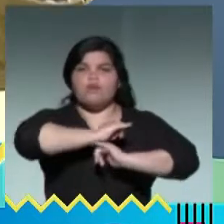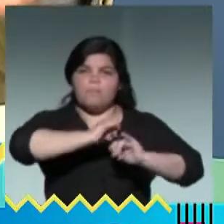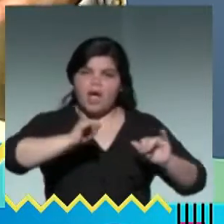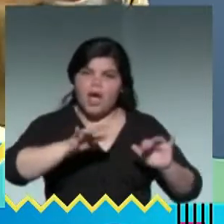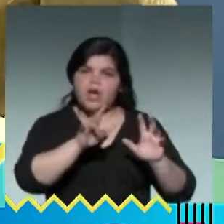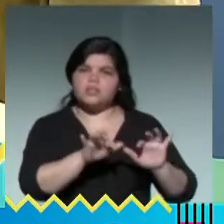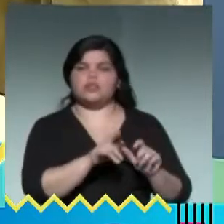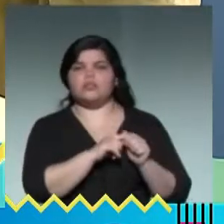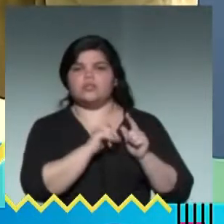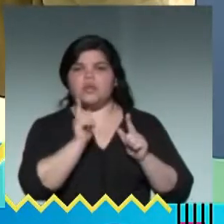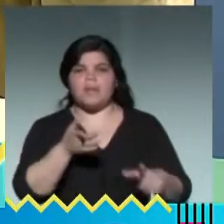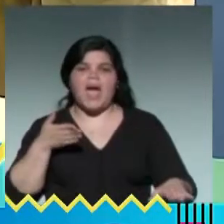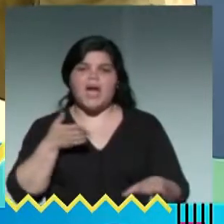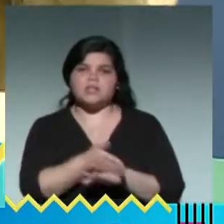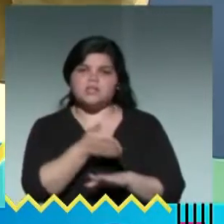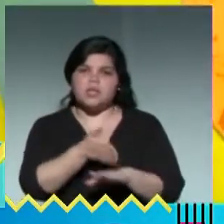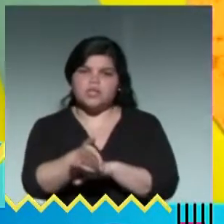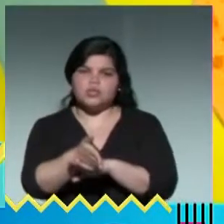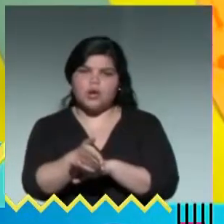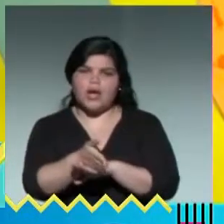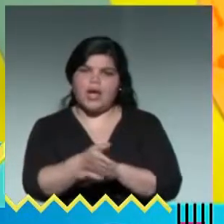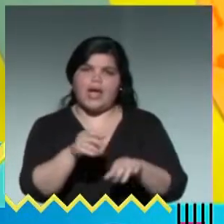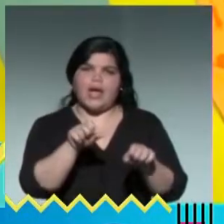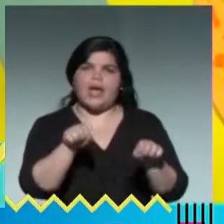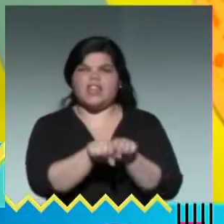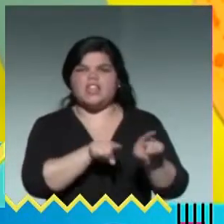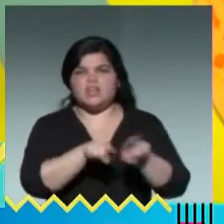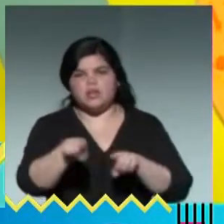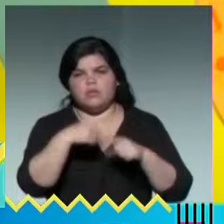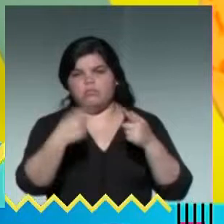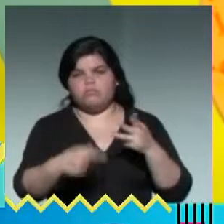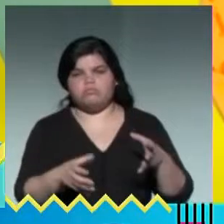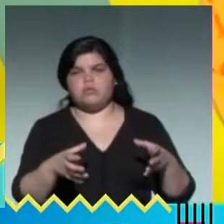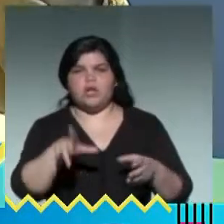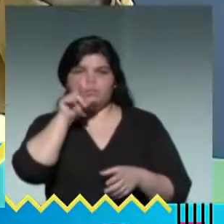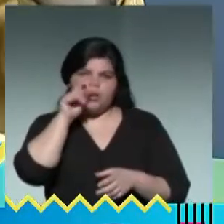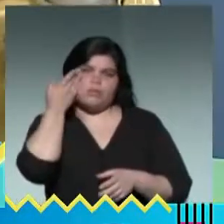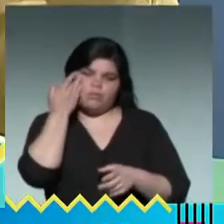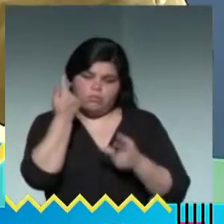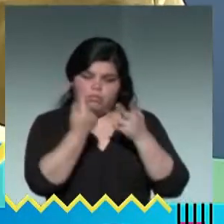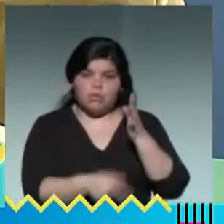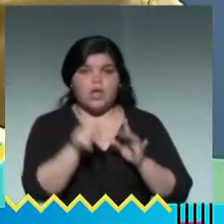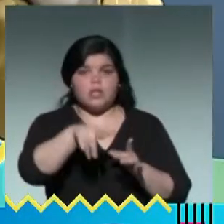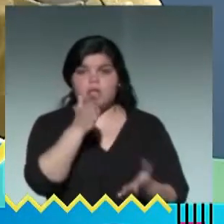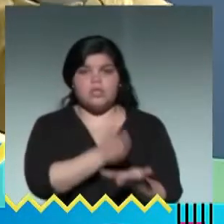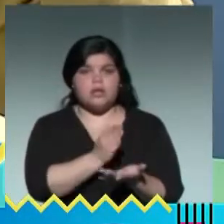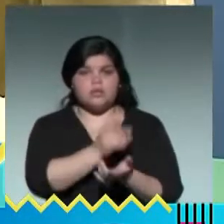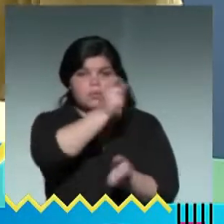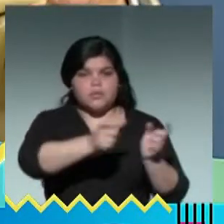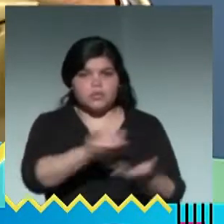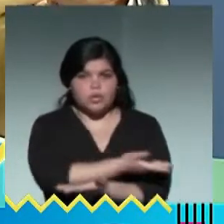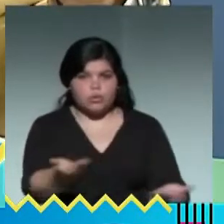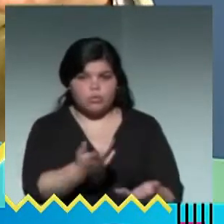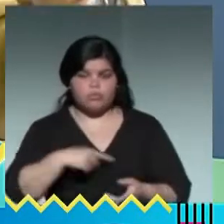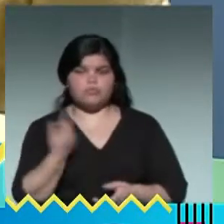de acceso a las redes, etcétera, que es un derecho humano hoy por hoy. Lo que hemos hecho es regular